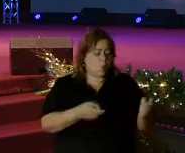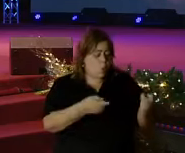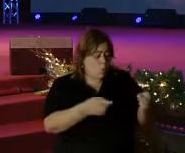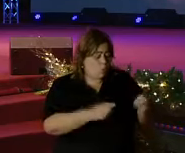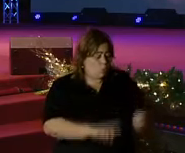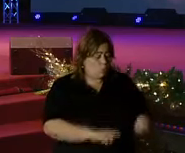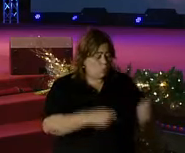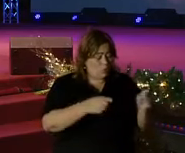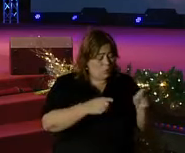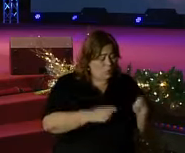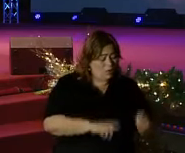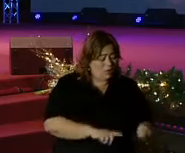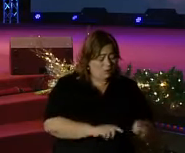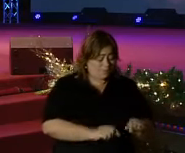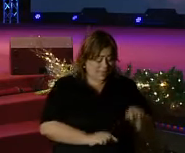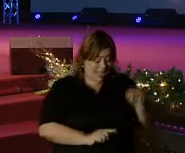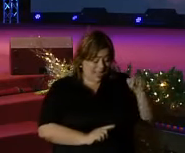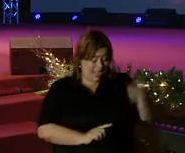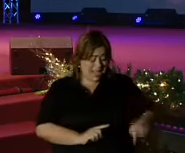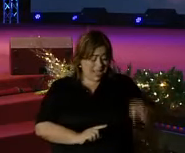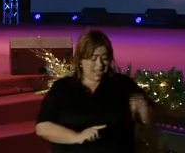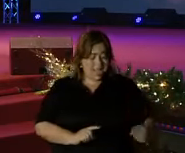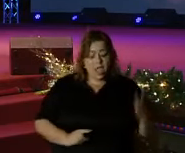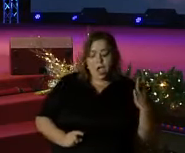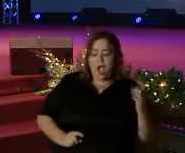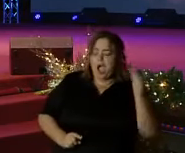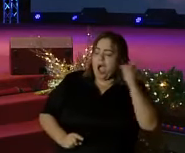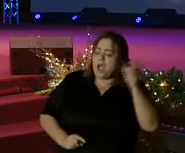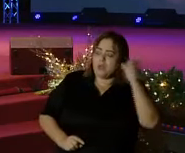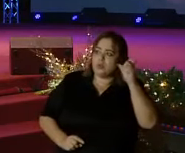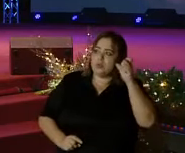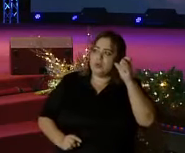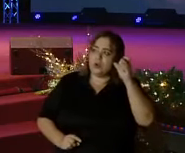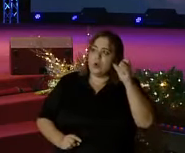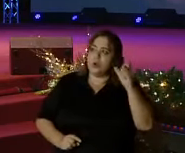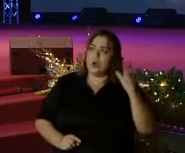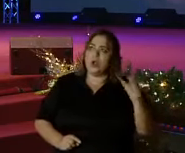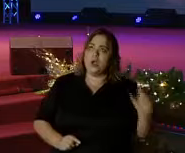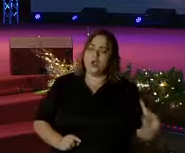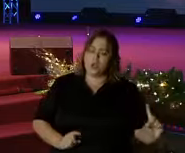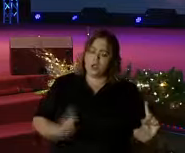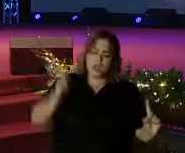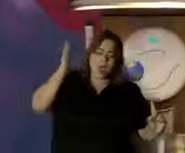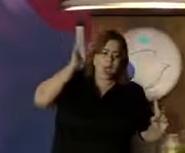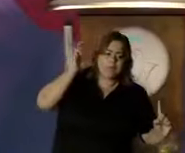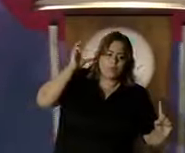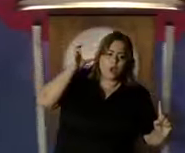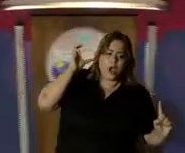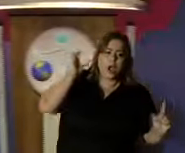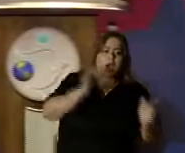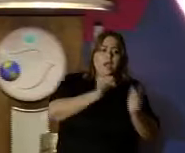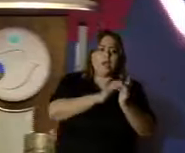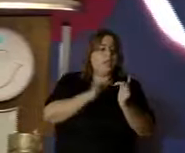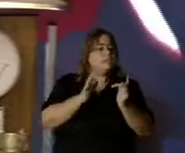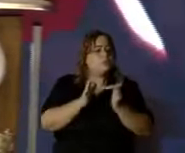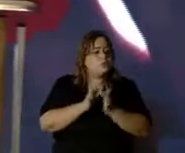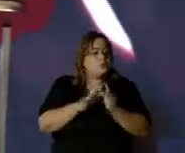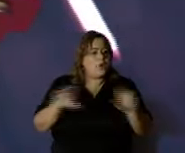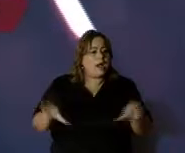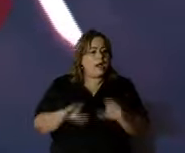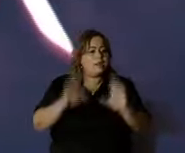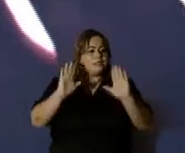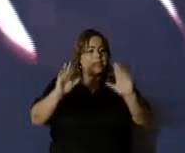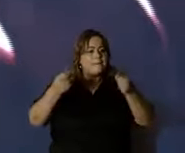sucediendo. Pero oyó hablar de Jesús, porque muchas veces Jesús enseñó allí. Y los milagros y